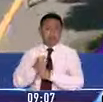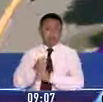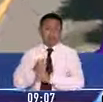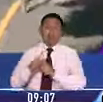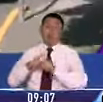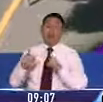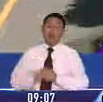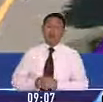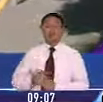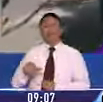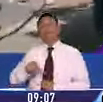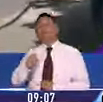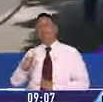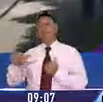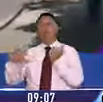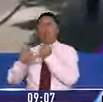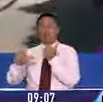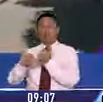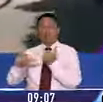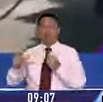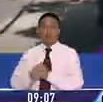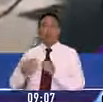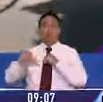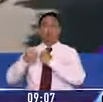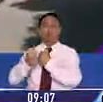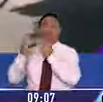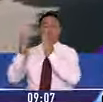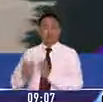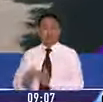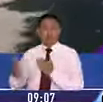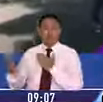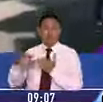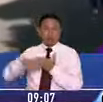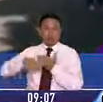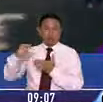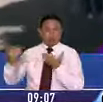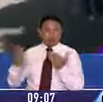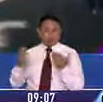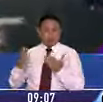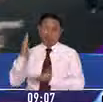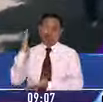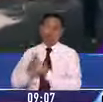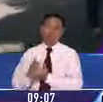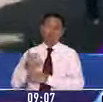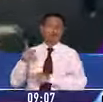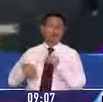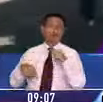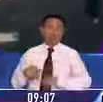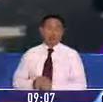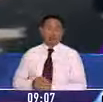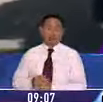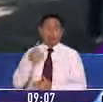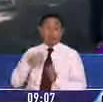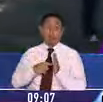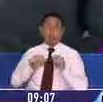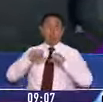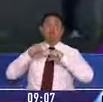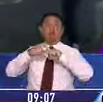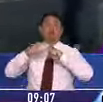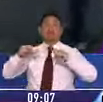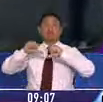así aquellos trabajadores que tienen sus contratos provisionales, es decir, aquellos que trabajaban con